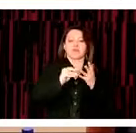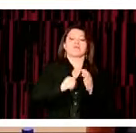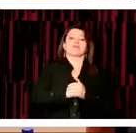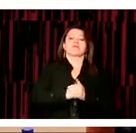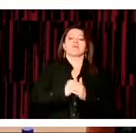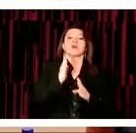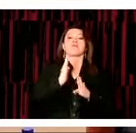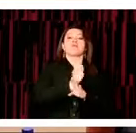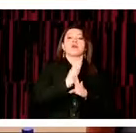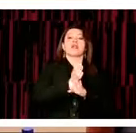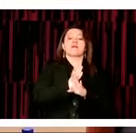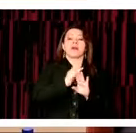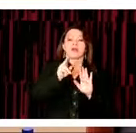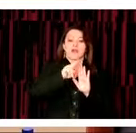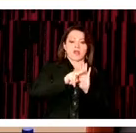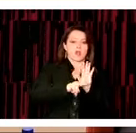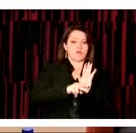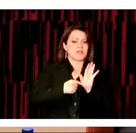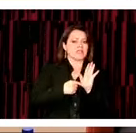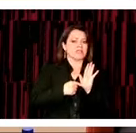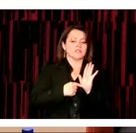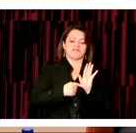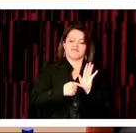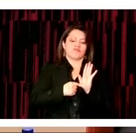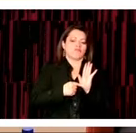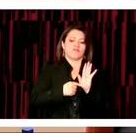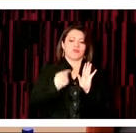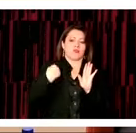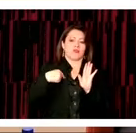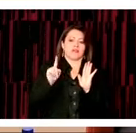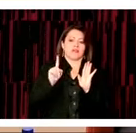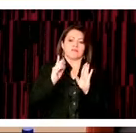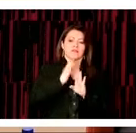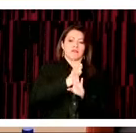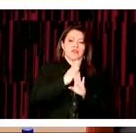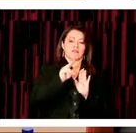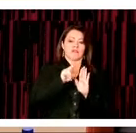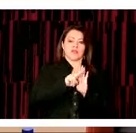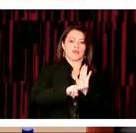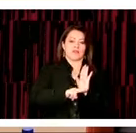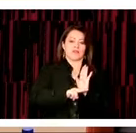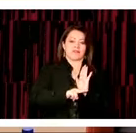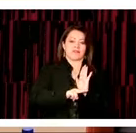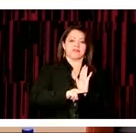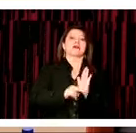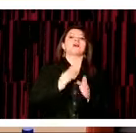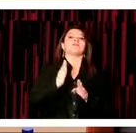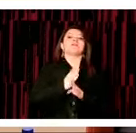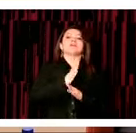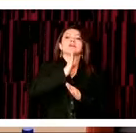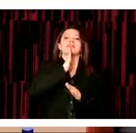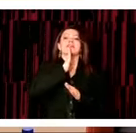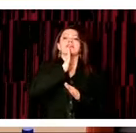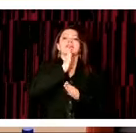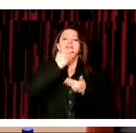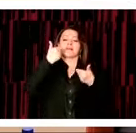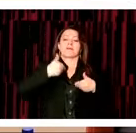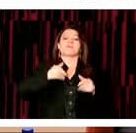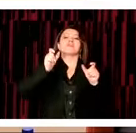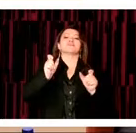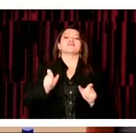actitud, de condiciones humanas, de posición en los territorios que no nos permiten